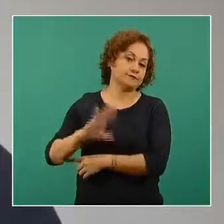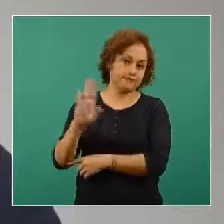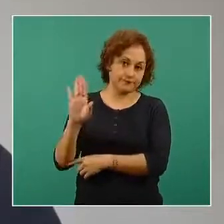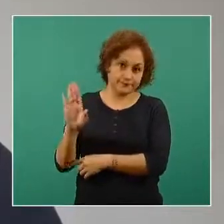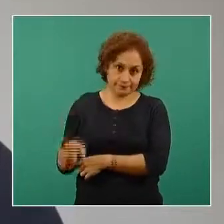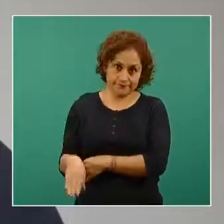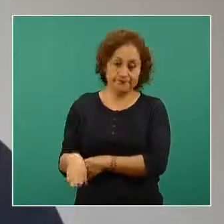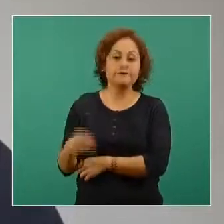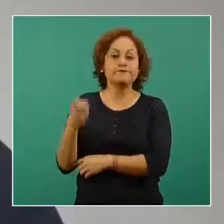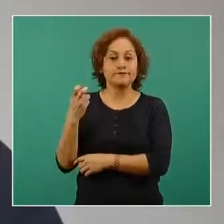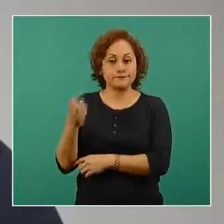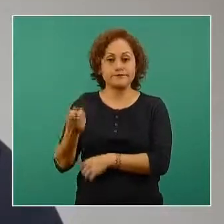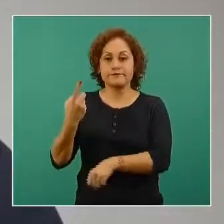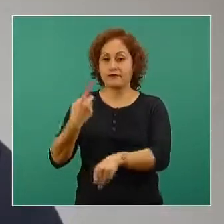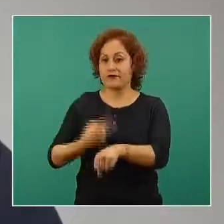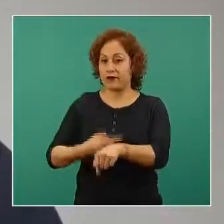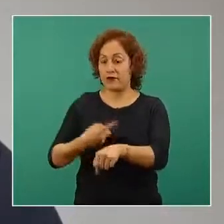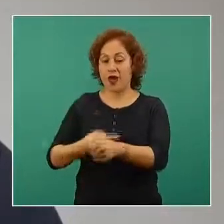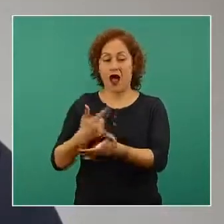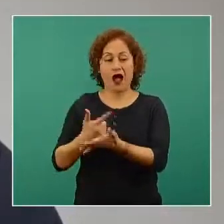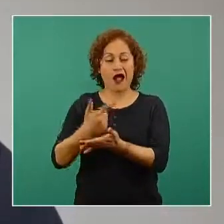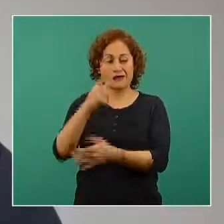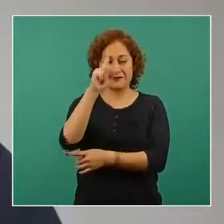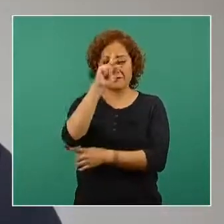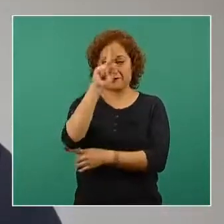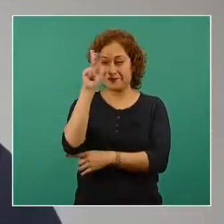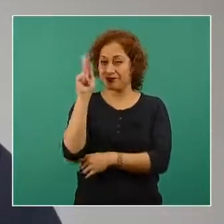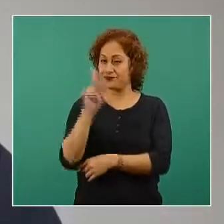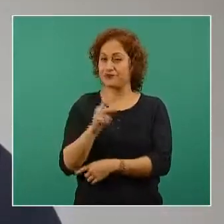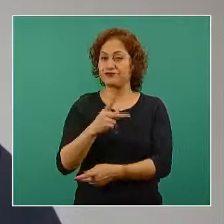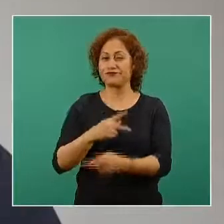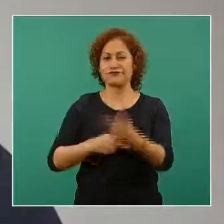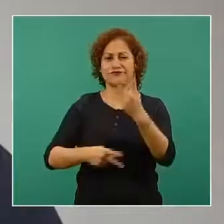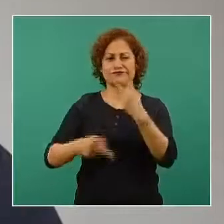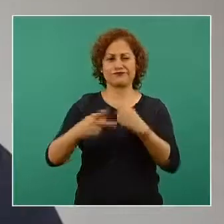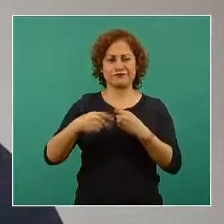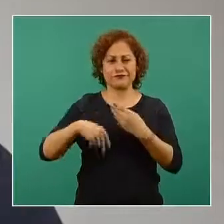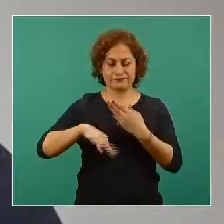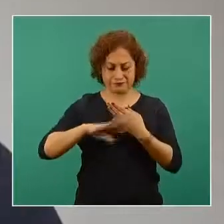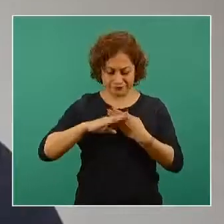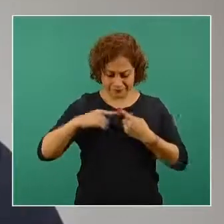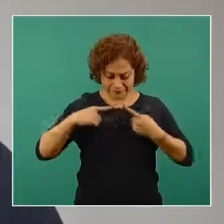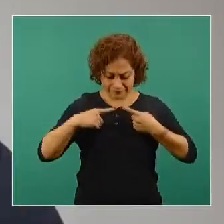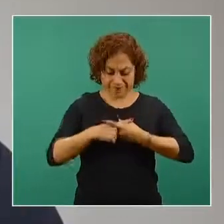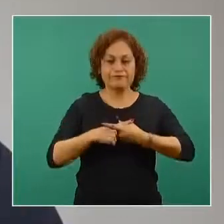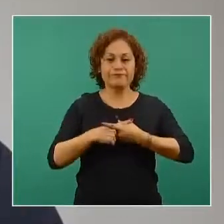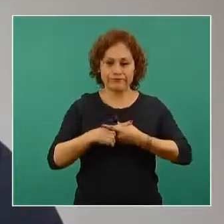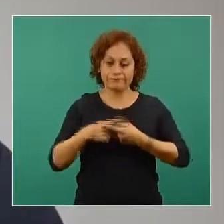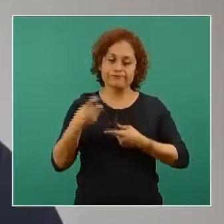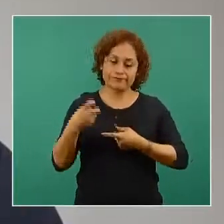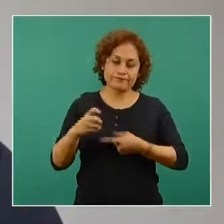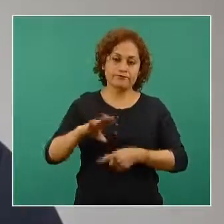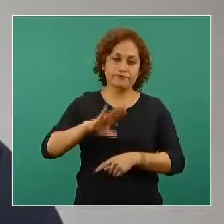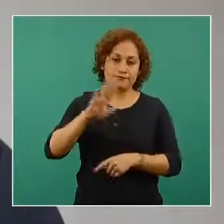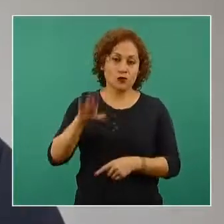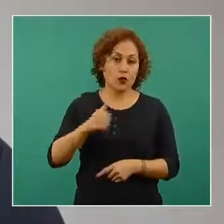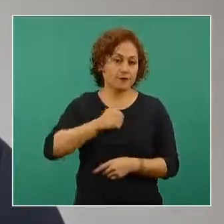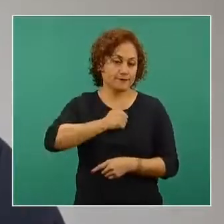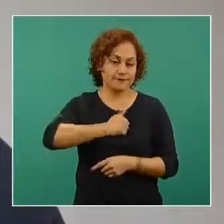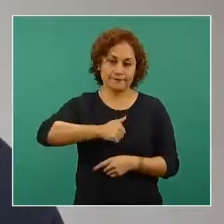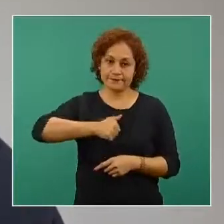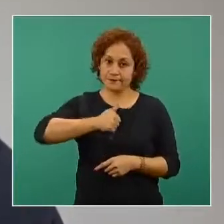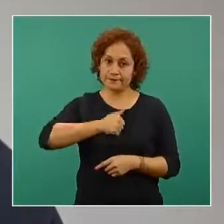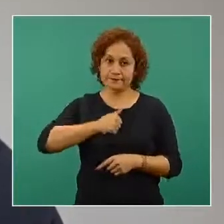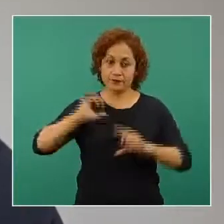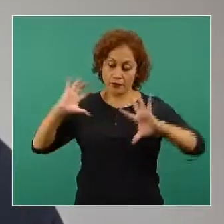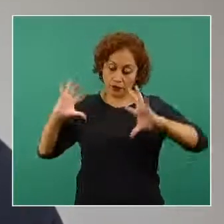la enfermedad obviamente con mayor afectación y que puede producir la muerte de la persona. Y lamentablemente al